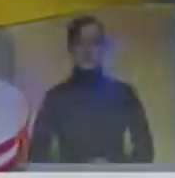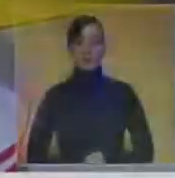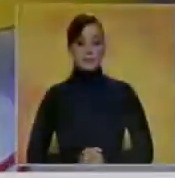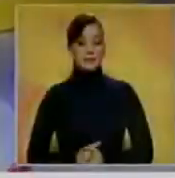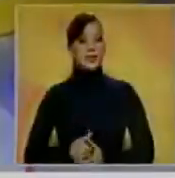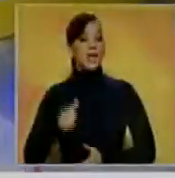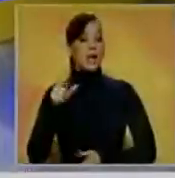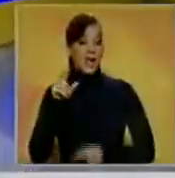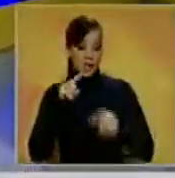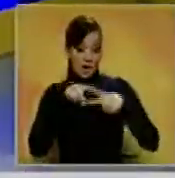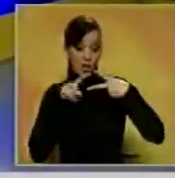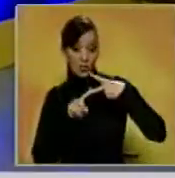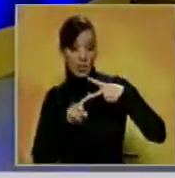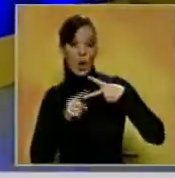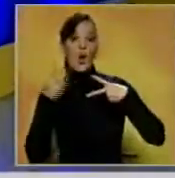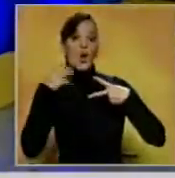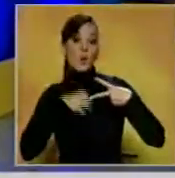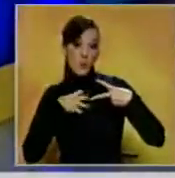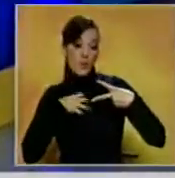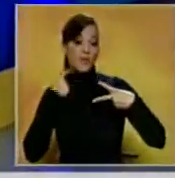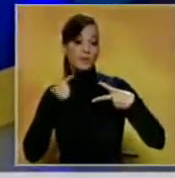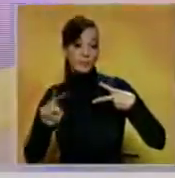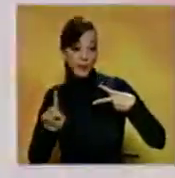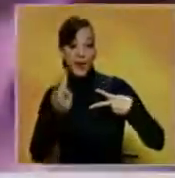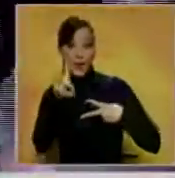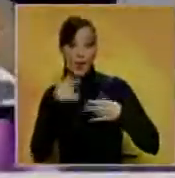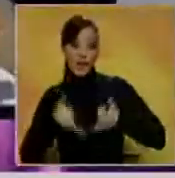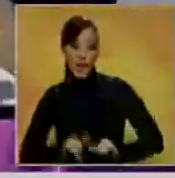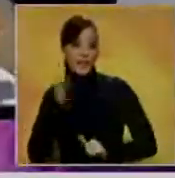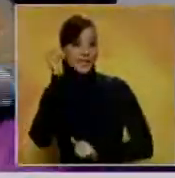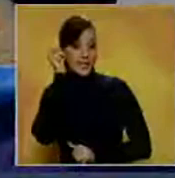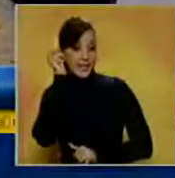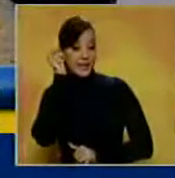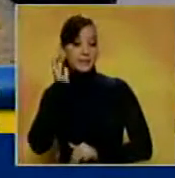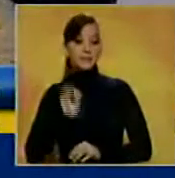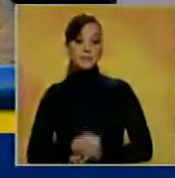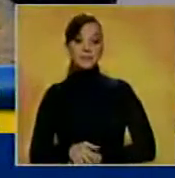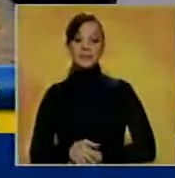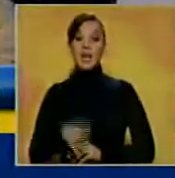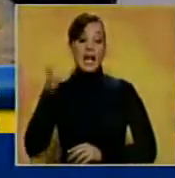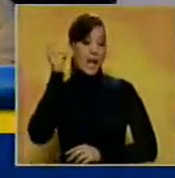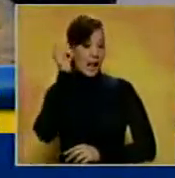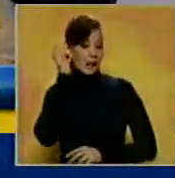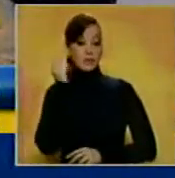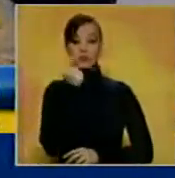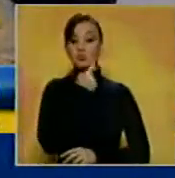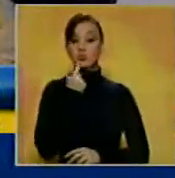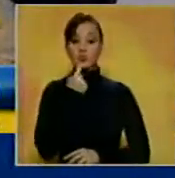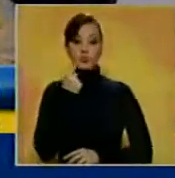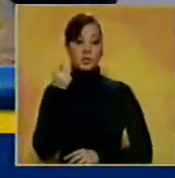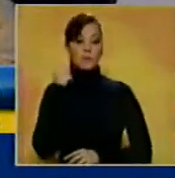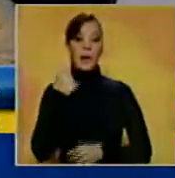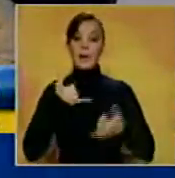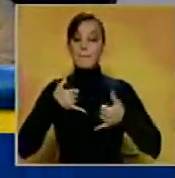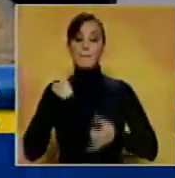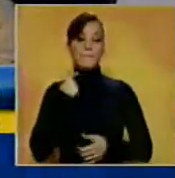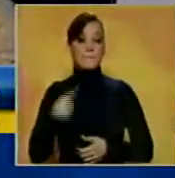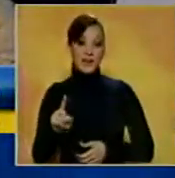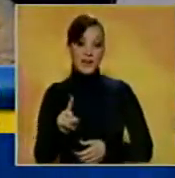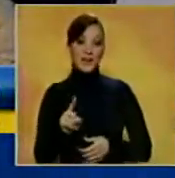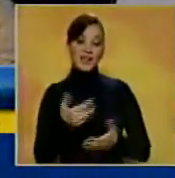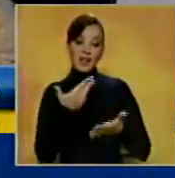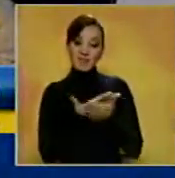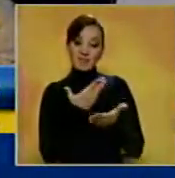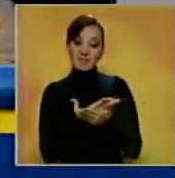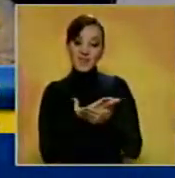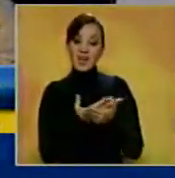y Angelina Jolie podrían perder a una de sus hijas. Es bien probable que Angelina Jolie y Brad Pitt pierdan la custodia de su hija adoptiva